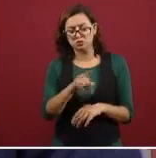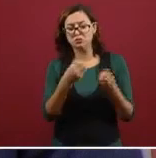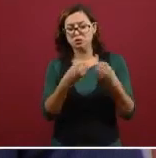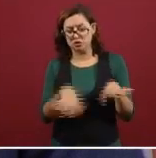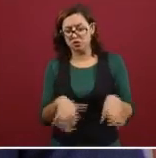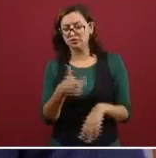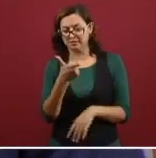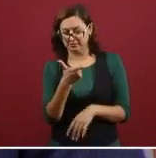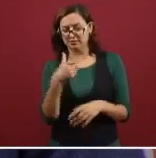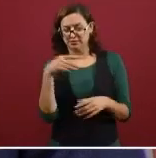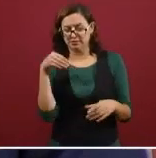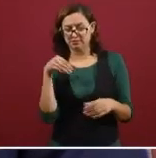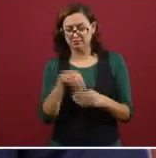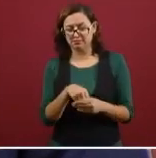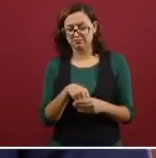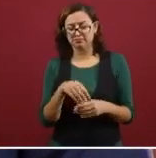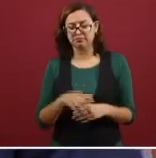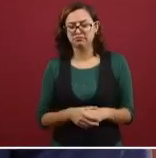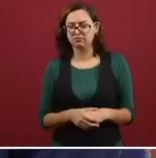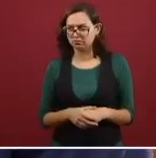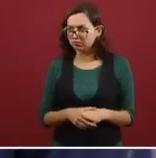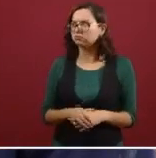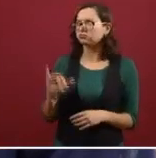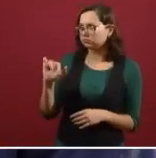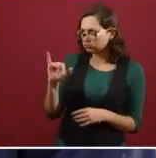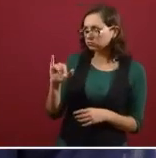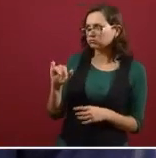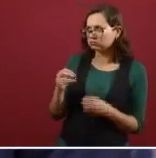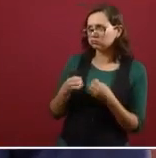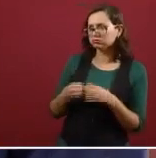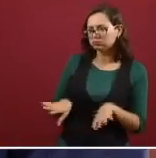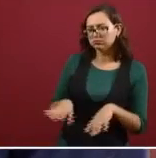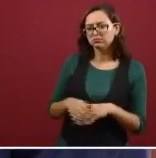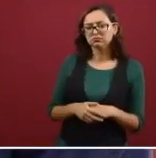cartera? Sí, sí.